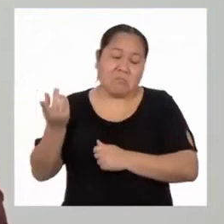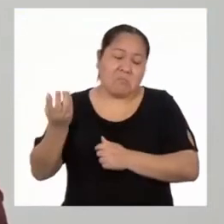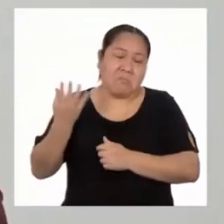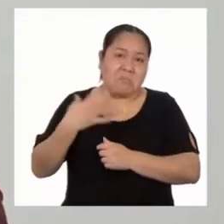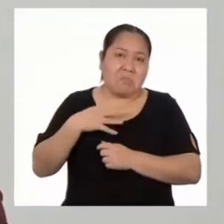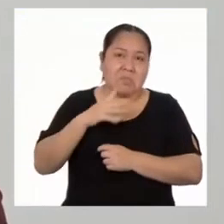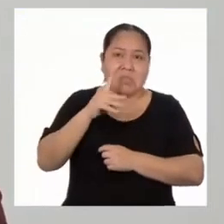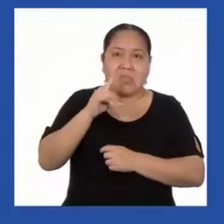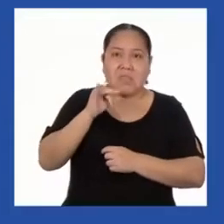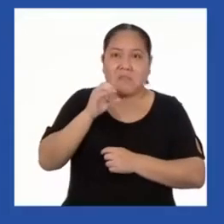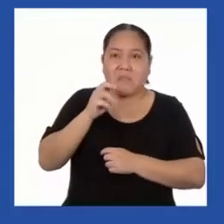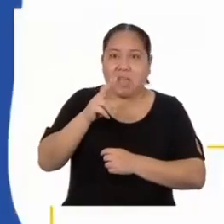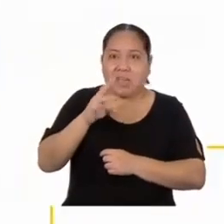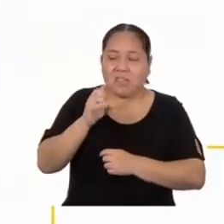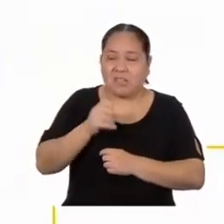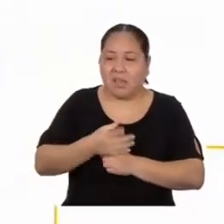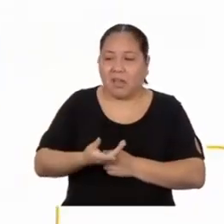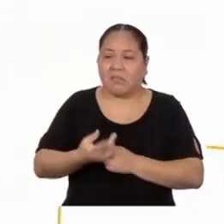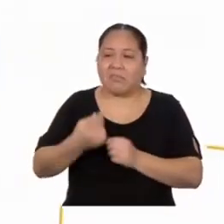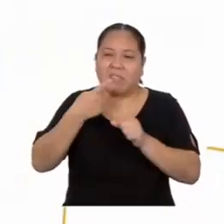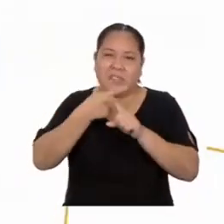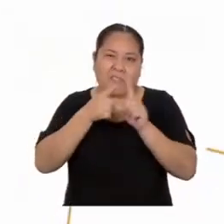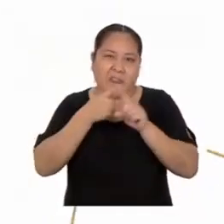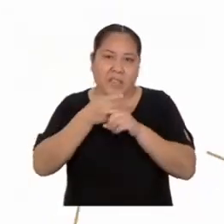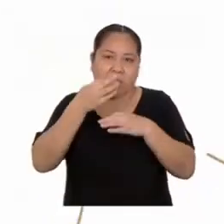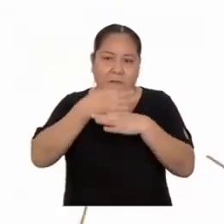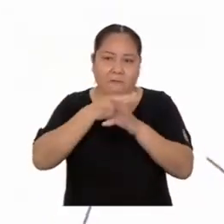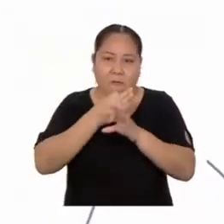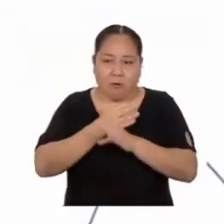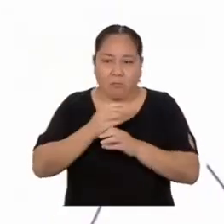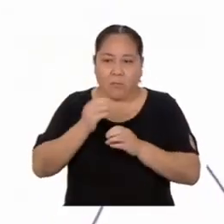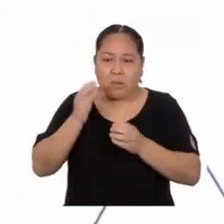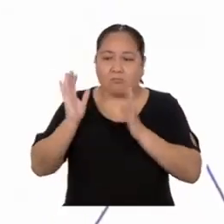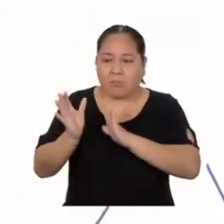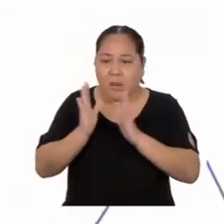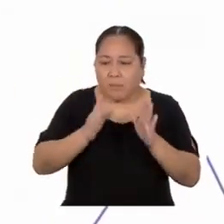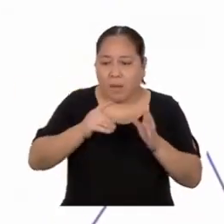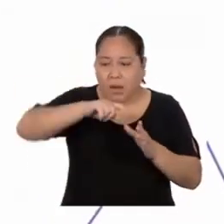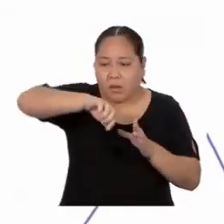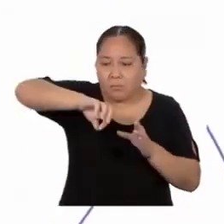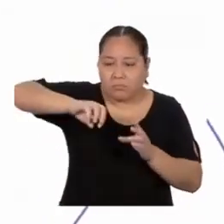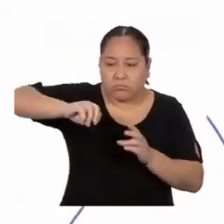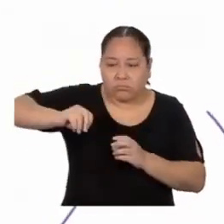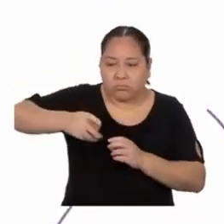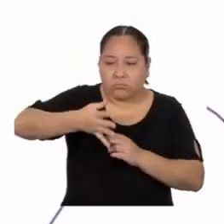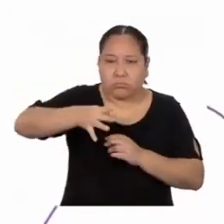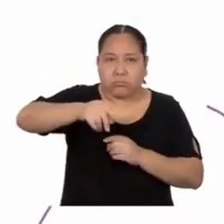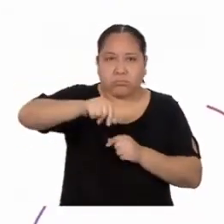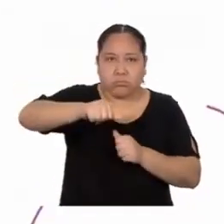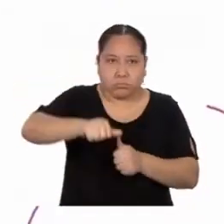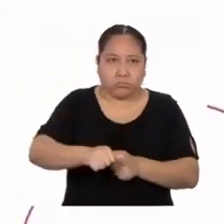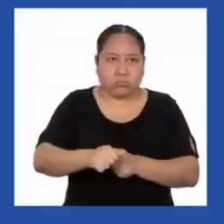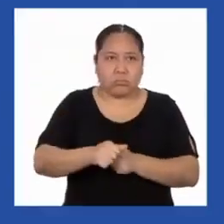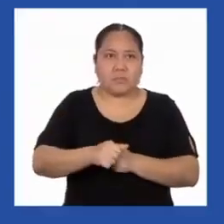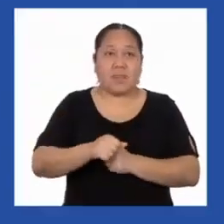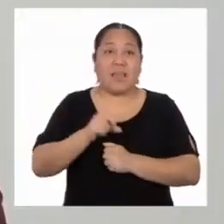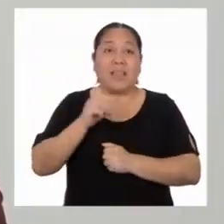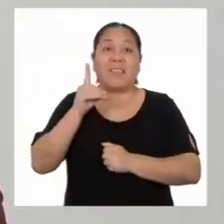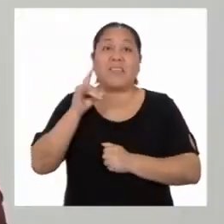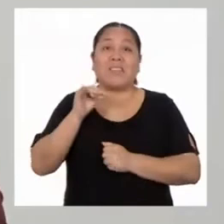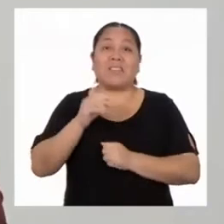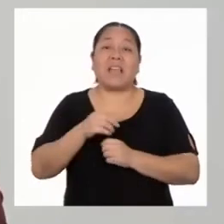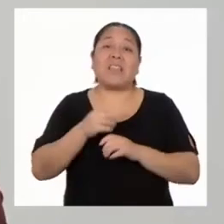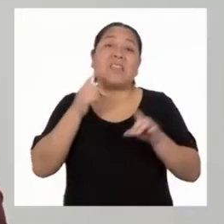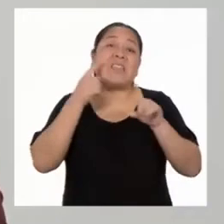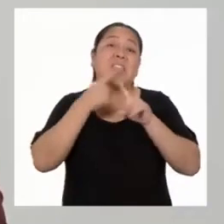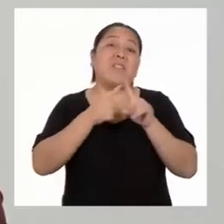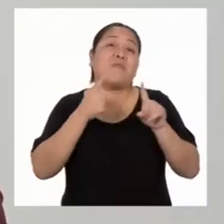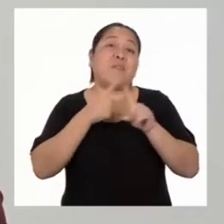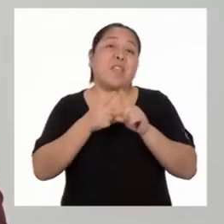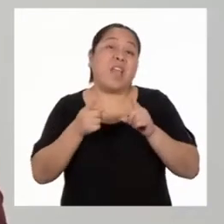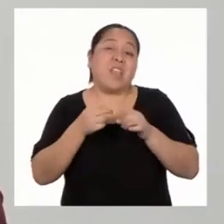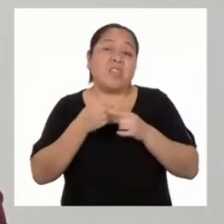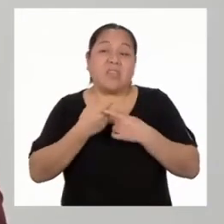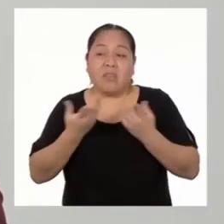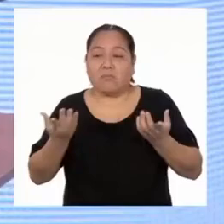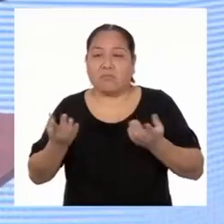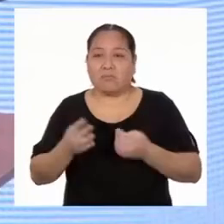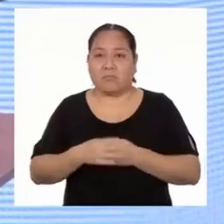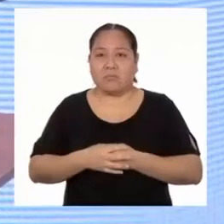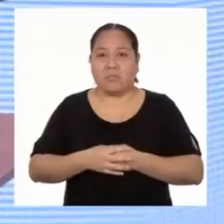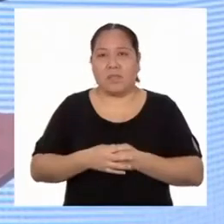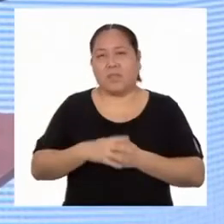Ya sabemos entonces que diversidad significa variado o distinto. ¿Y sabes lo que significa el prefijo